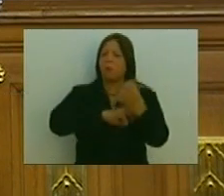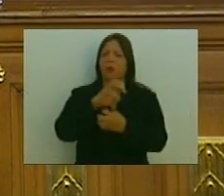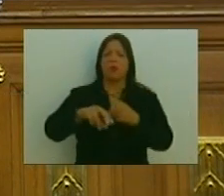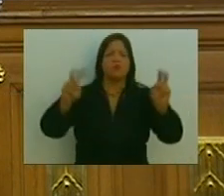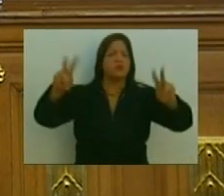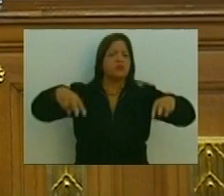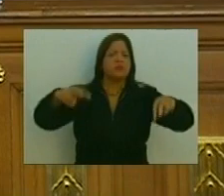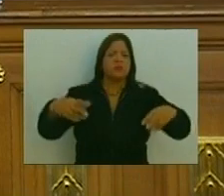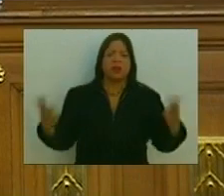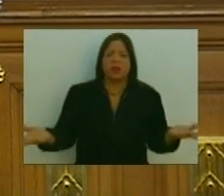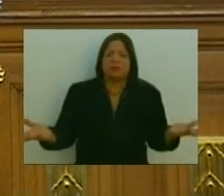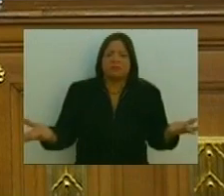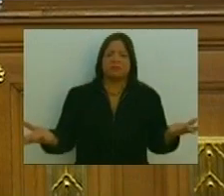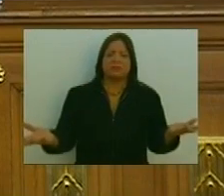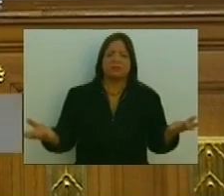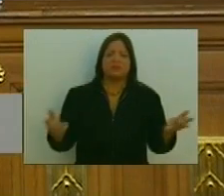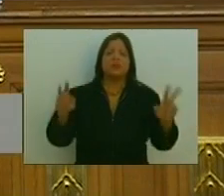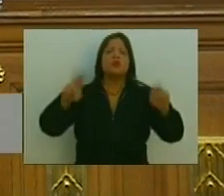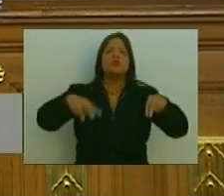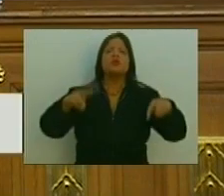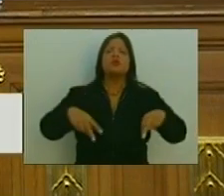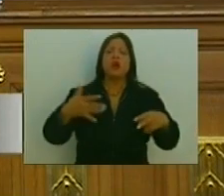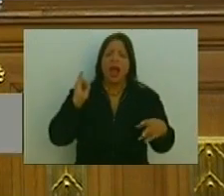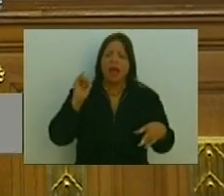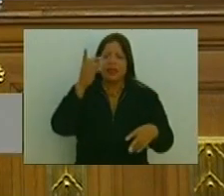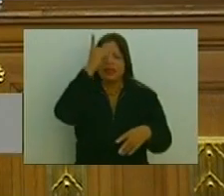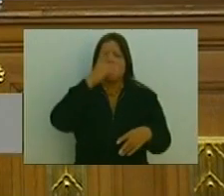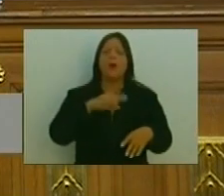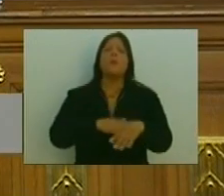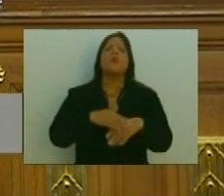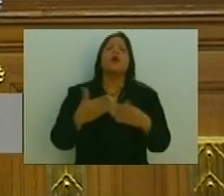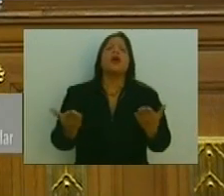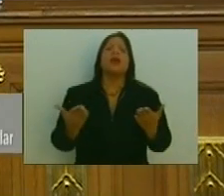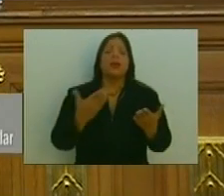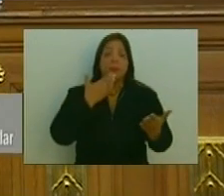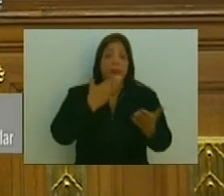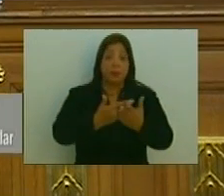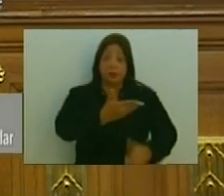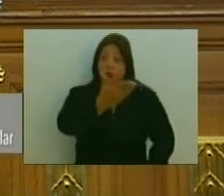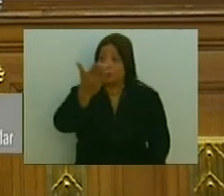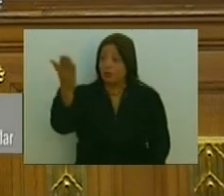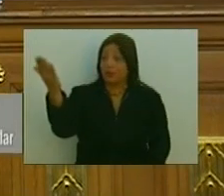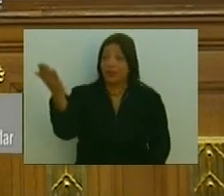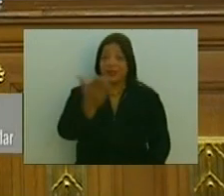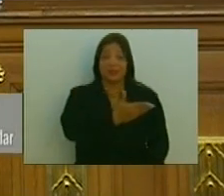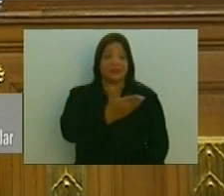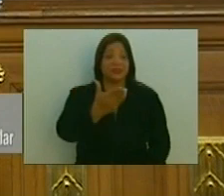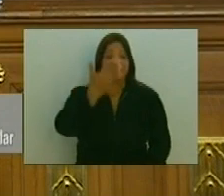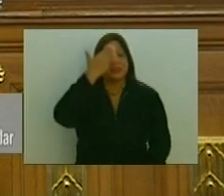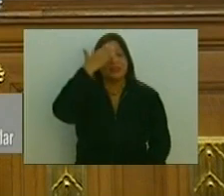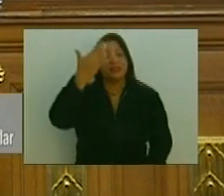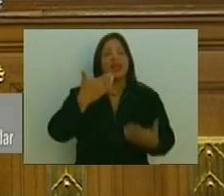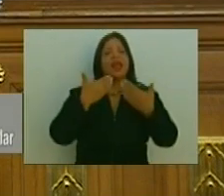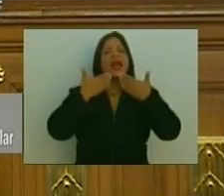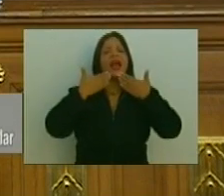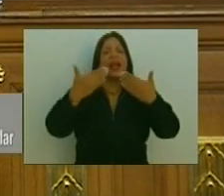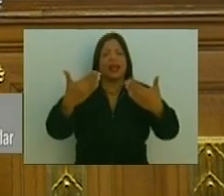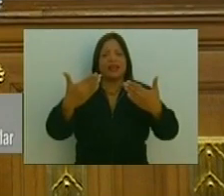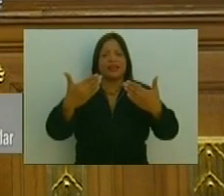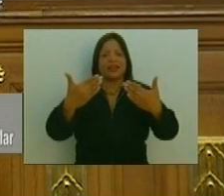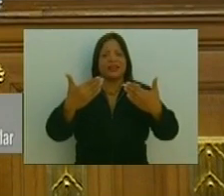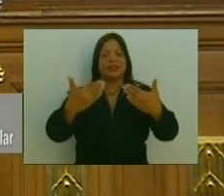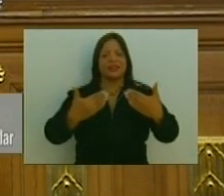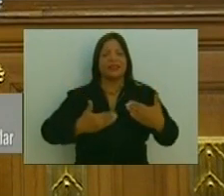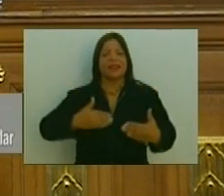nunca la he tenido. ¿Y por qué nunca la he tenido? Porque, con el permiso de todos ustedes, quiero darle las gracias y que en